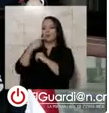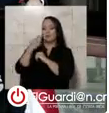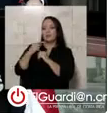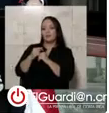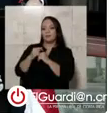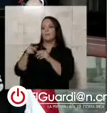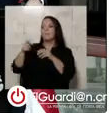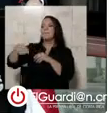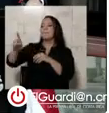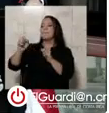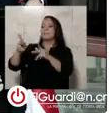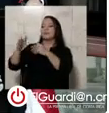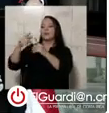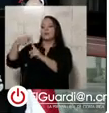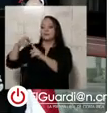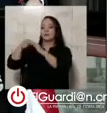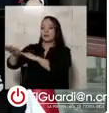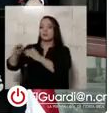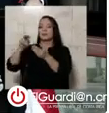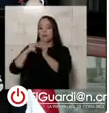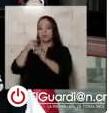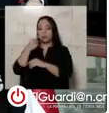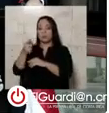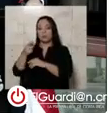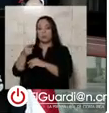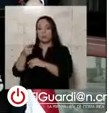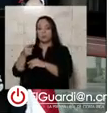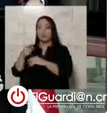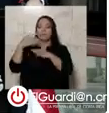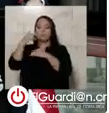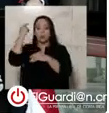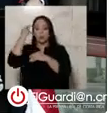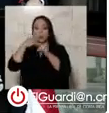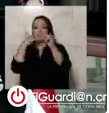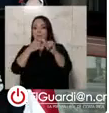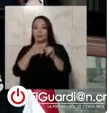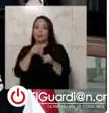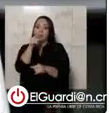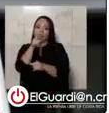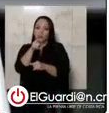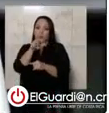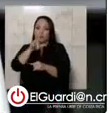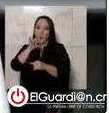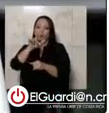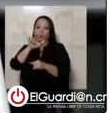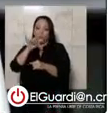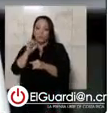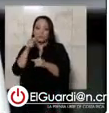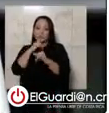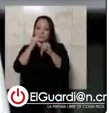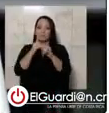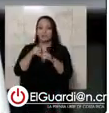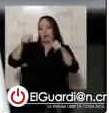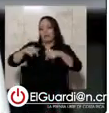cualquier taxi, a usted lo van a demandar, bueno, no, al gobierno y tal vez a usted, tal vez. Aquí como le ponen acusaciones